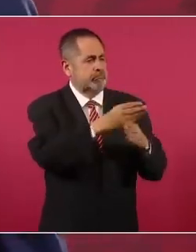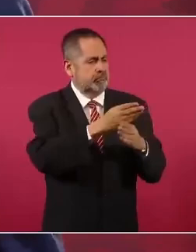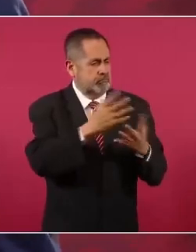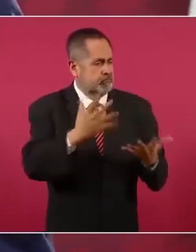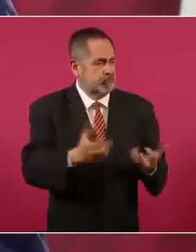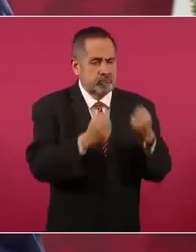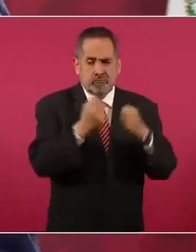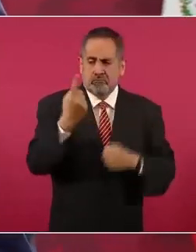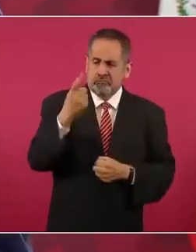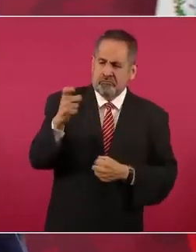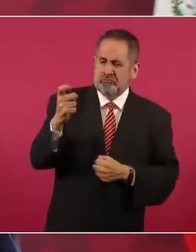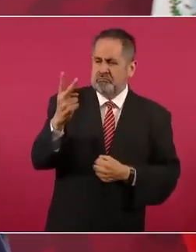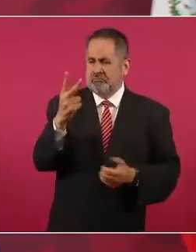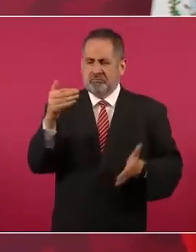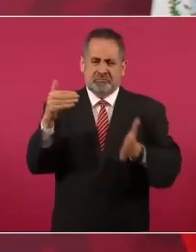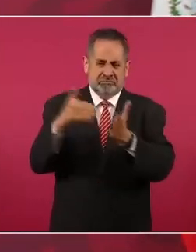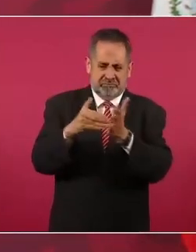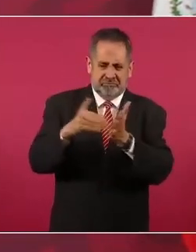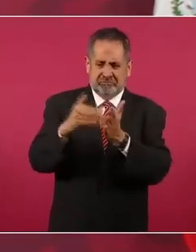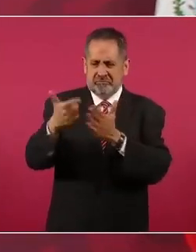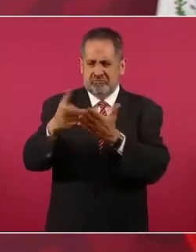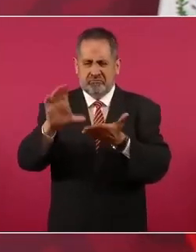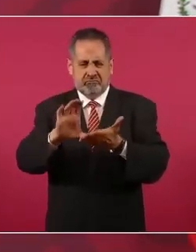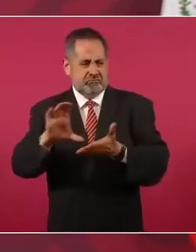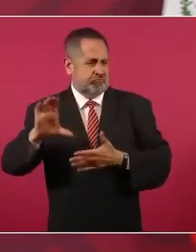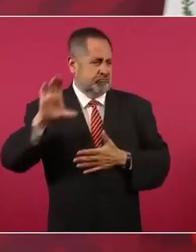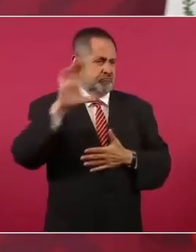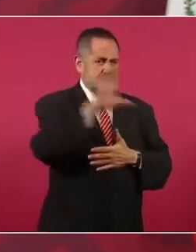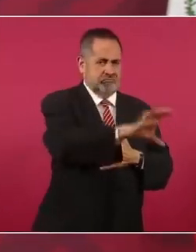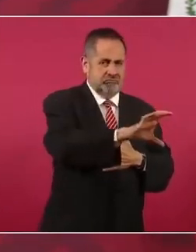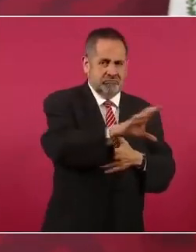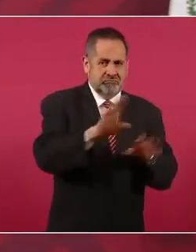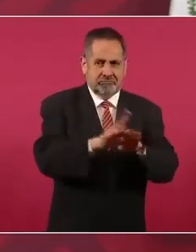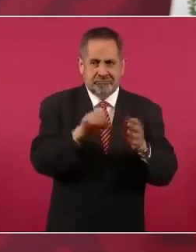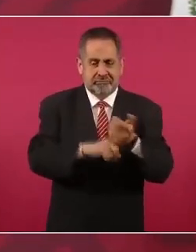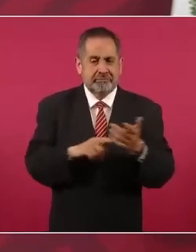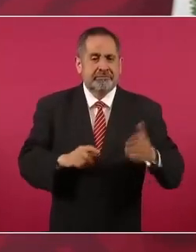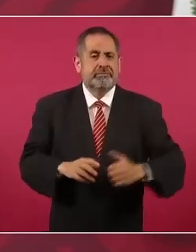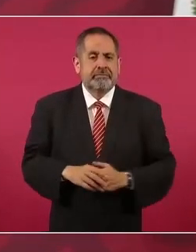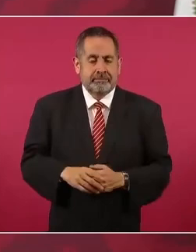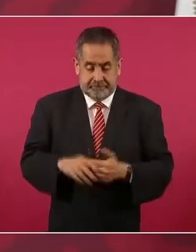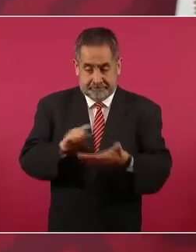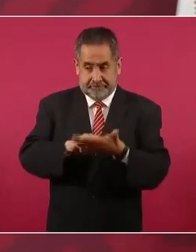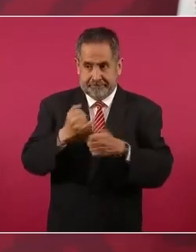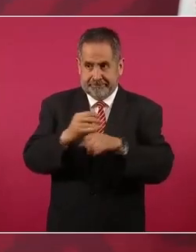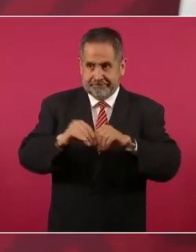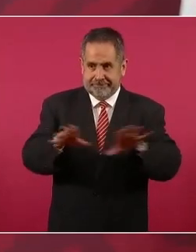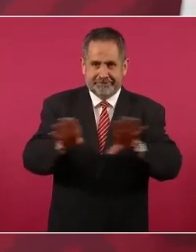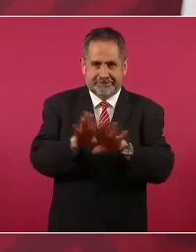125 mil millones de pesos. Ahí está escrito